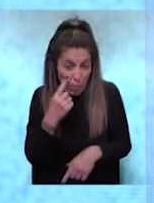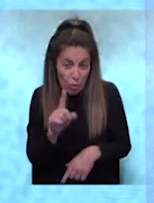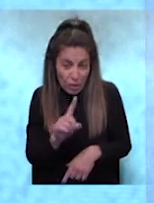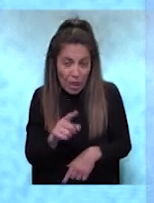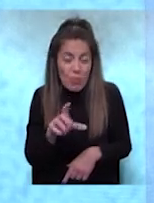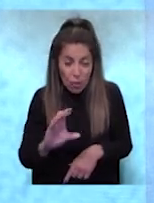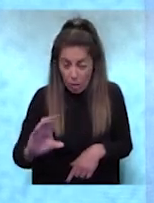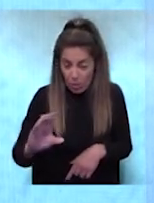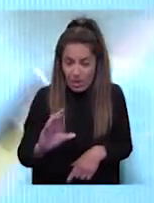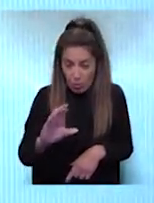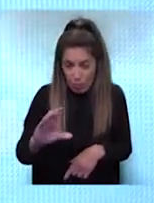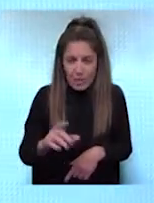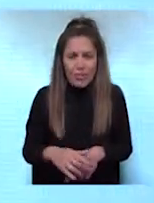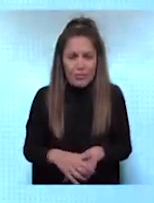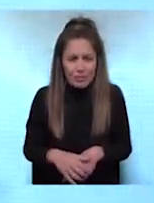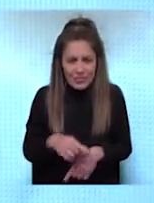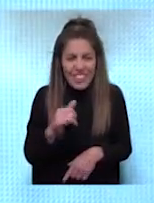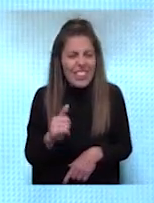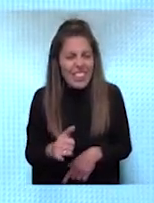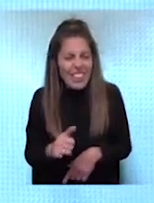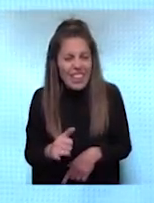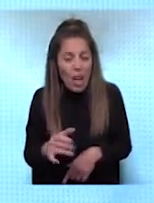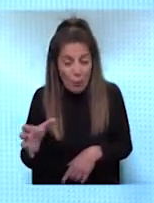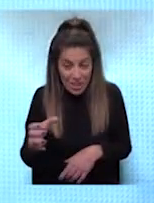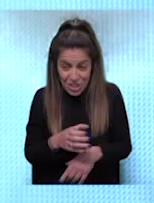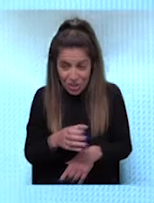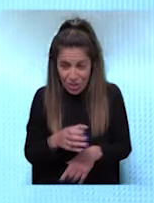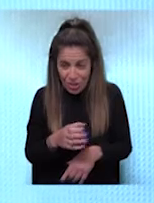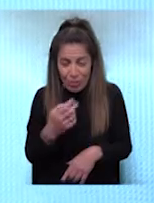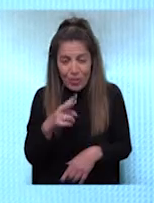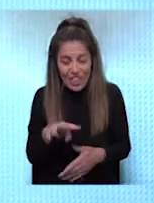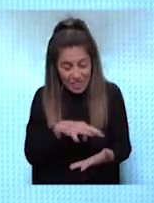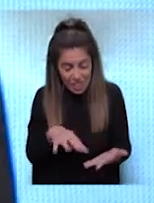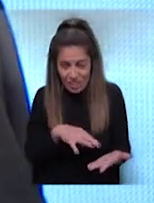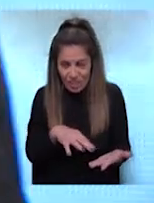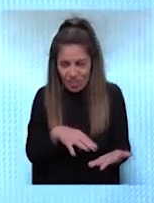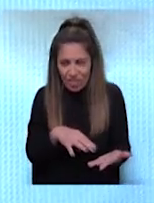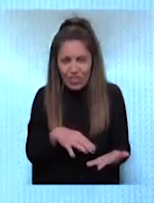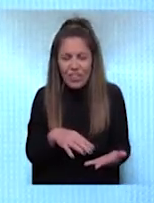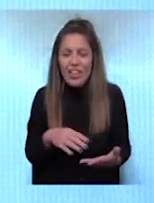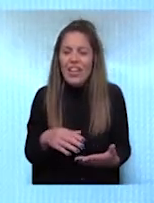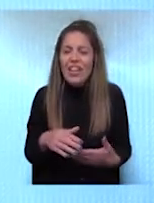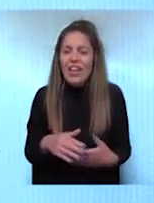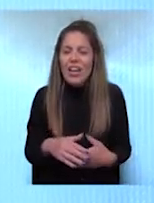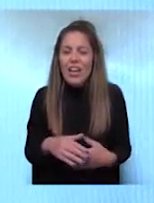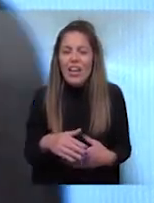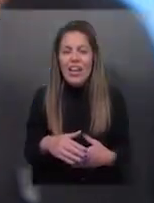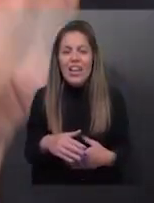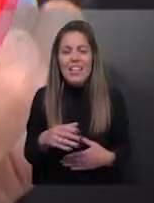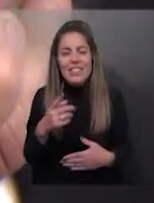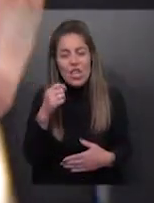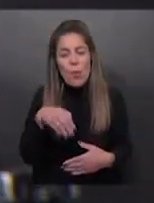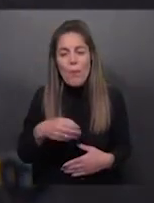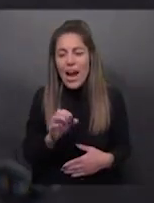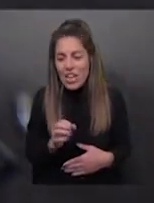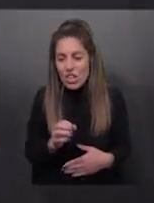Una muestra. No, muestre, por favor. ¿Qué tiene? Esto me llegó, mientras voy leyendo, dice... Estimado señor Mario Posbe, es un honor dirigirme